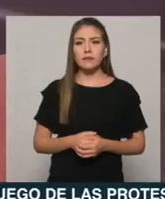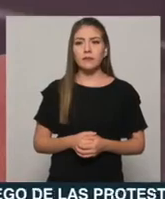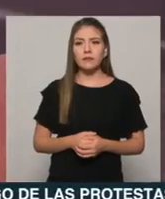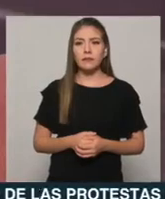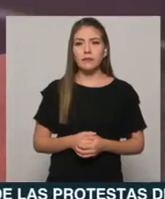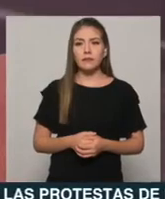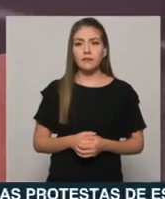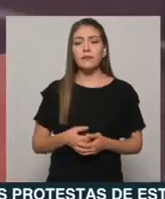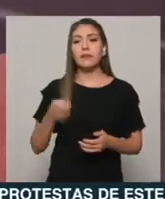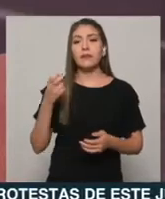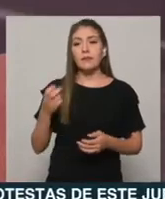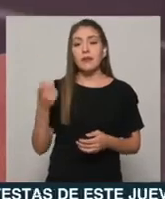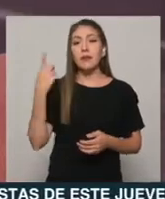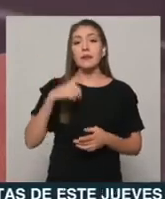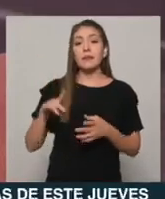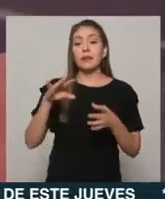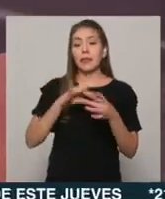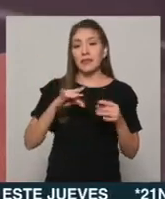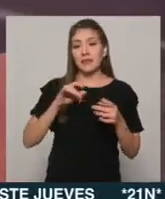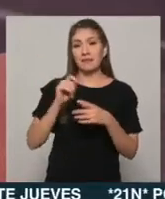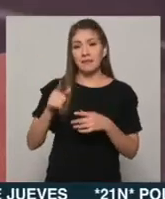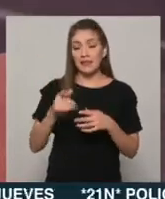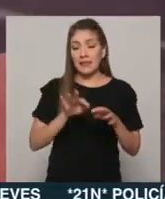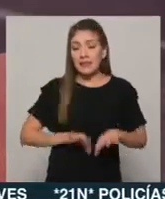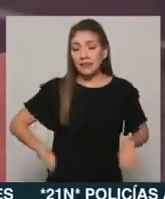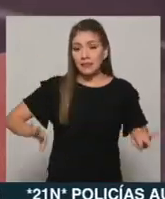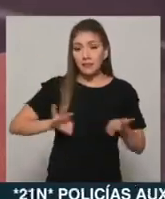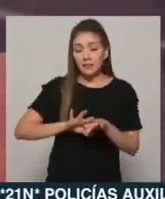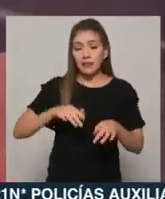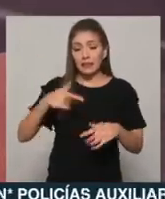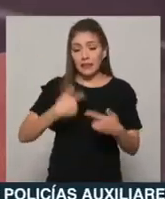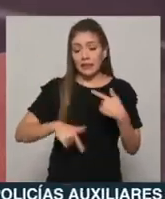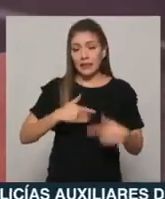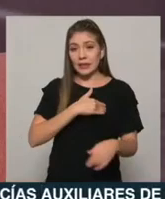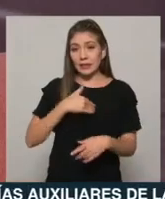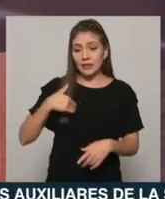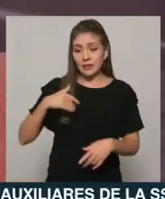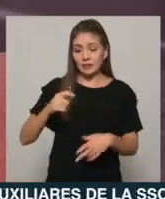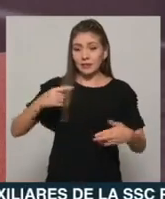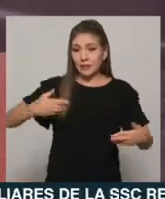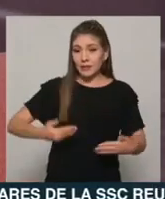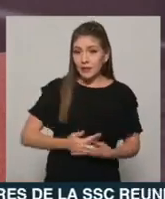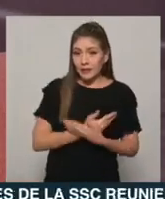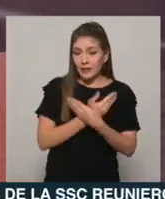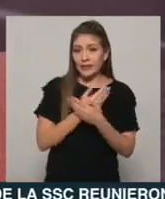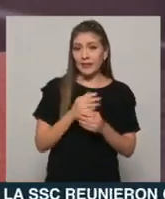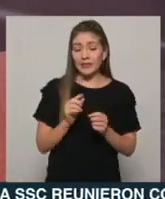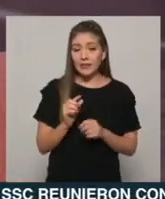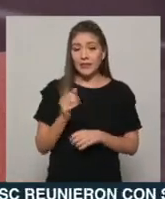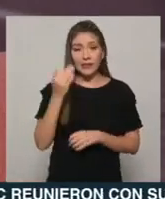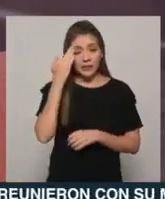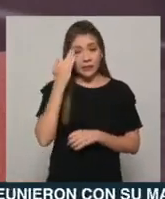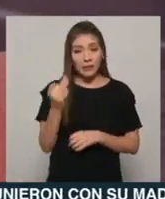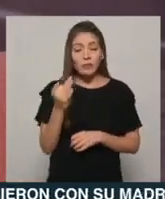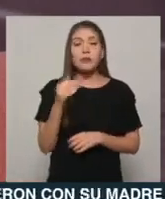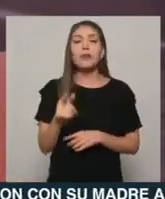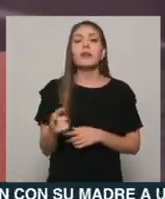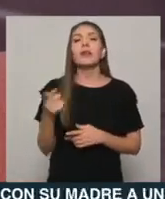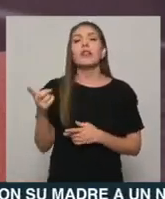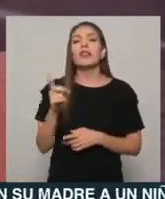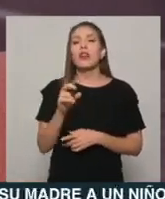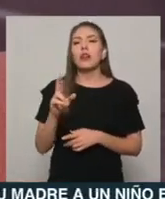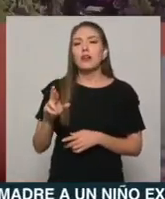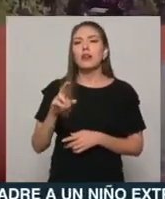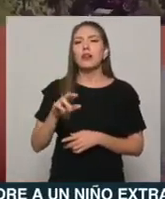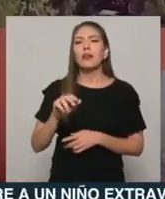Bueno, y precisamente para hablarnos de la lactancia materna y su importancia en el desarrollo de los recién nacidos, hoy recibimos al doctor David Salvador Medina. Él es el jefe de la